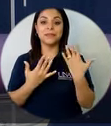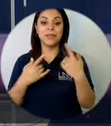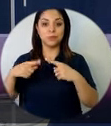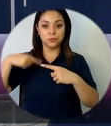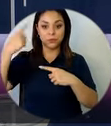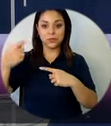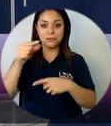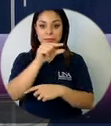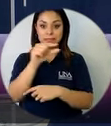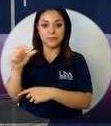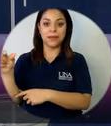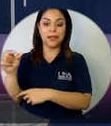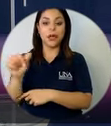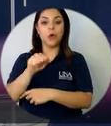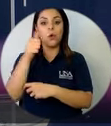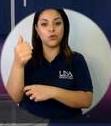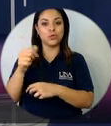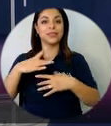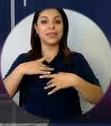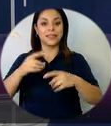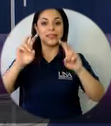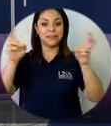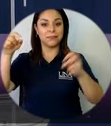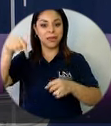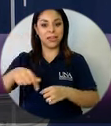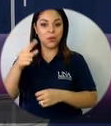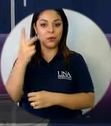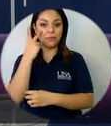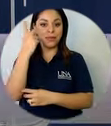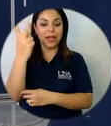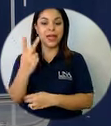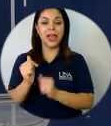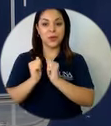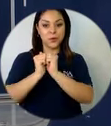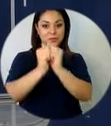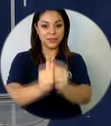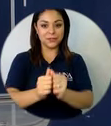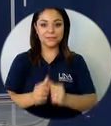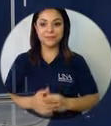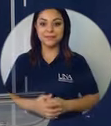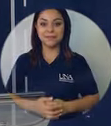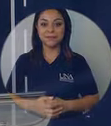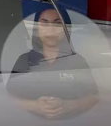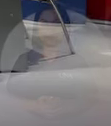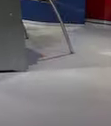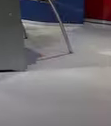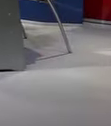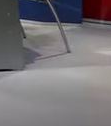Les esperamos la próxima semana con otro interesante tema aquí en Una Mirada. Acompáñanos.